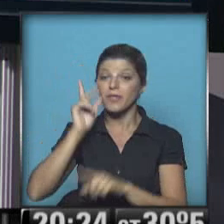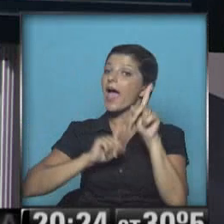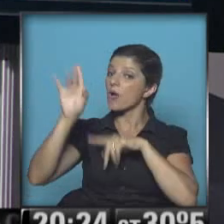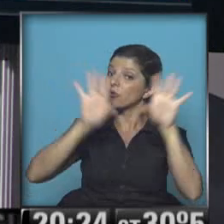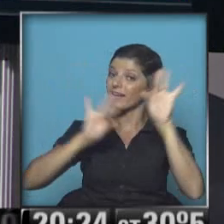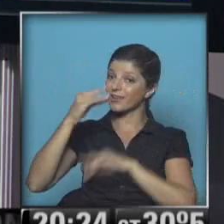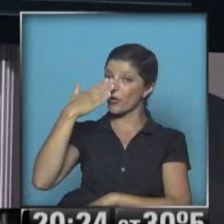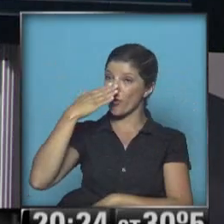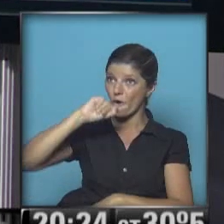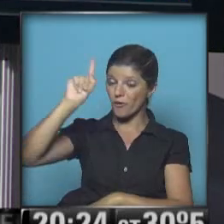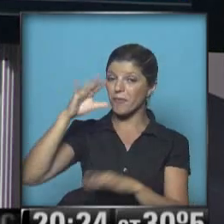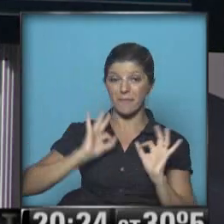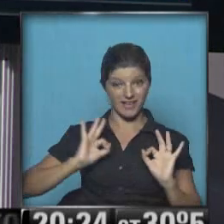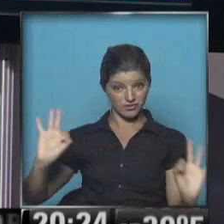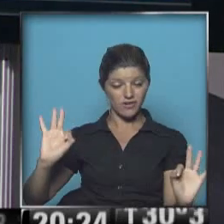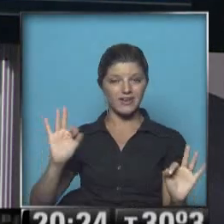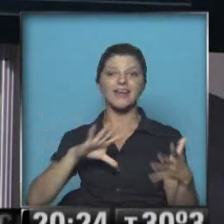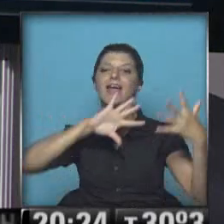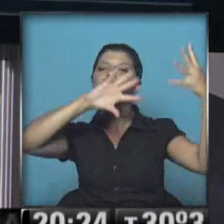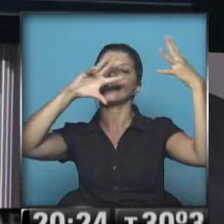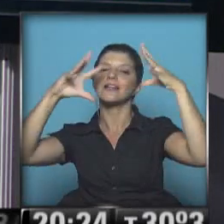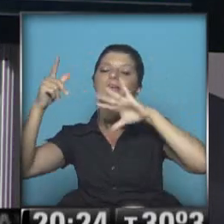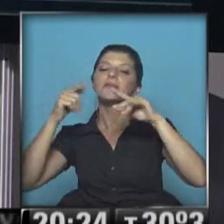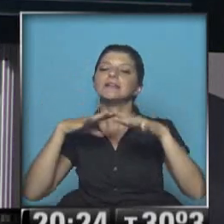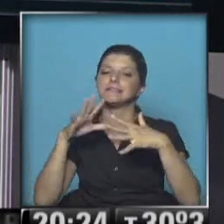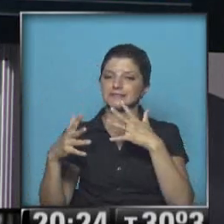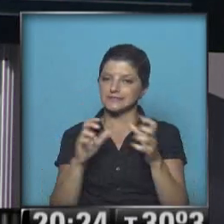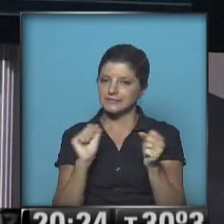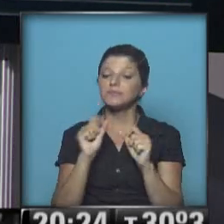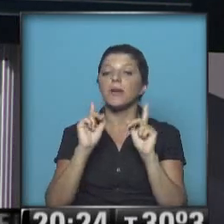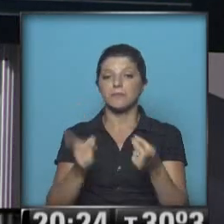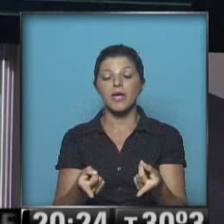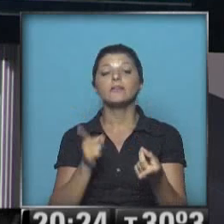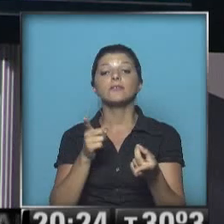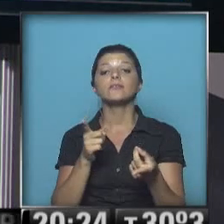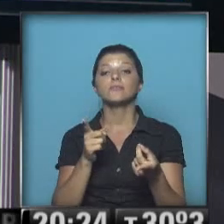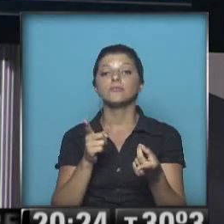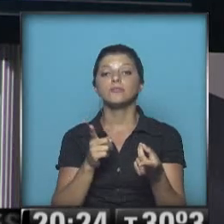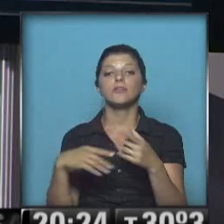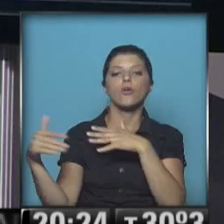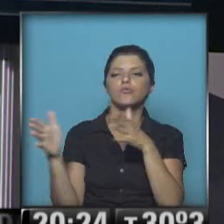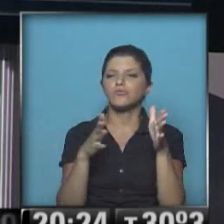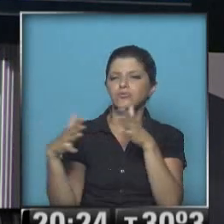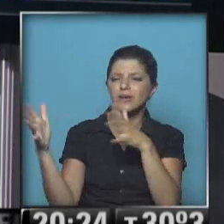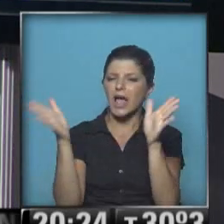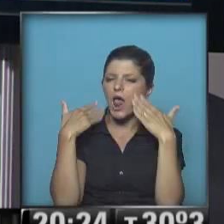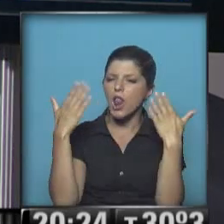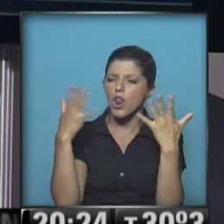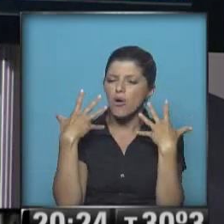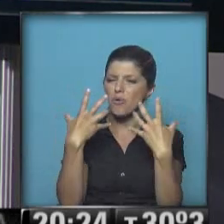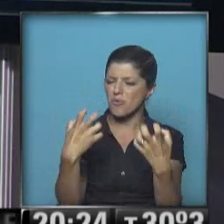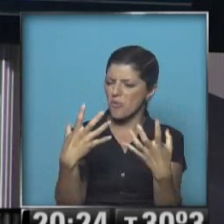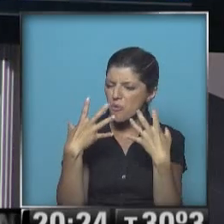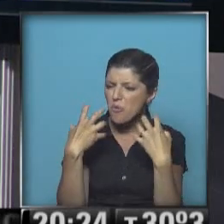Córdoba para disfrutar sus vacaciones las condiciones meteorológicas serán bastante inestables estarán dentro de una masa de aire bastante calurosa húmeda